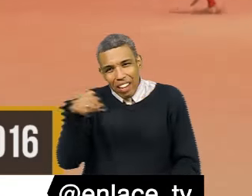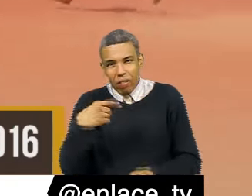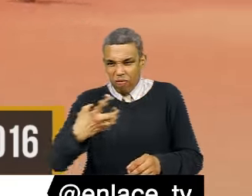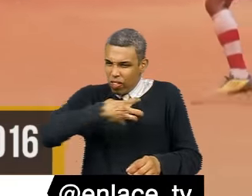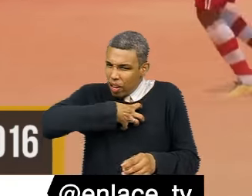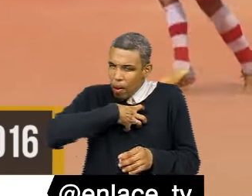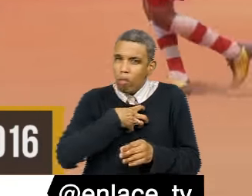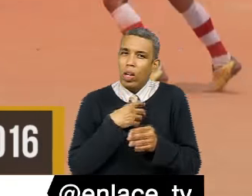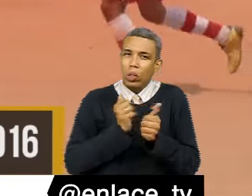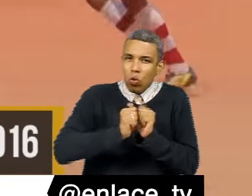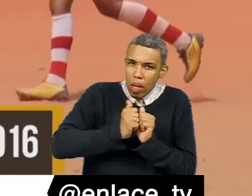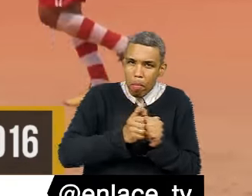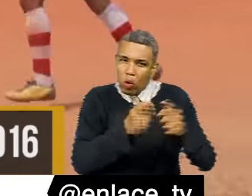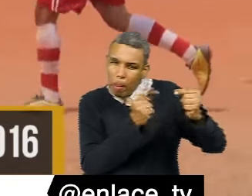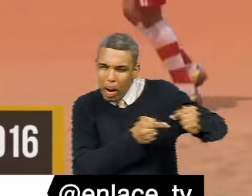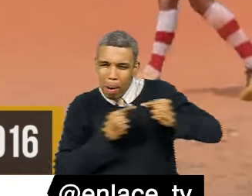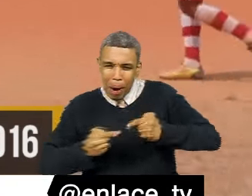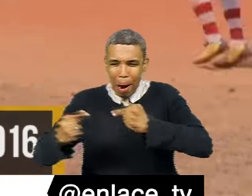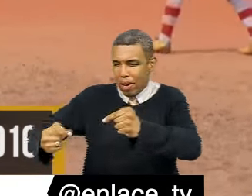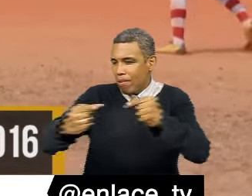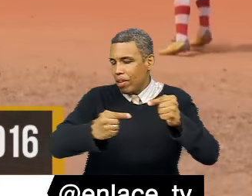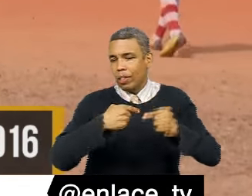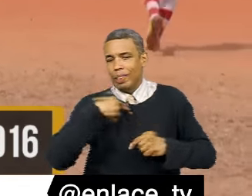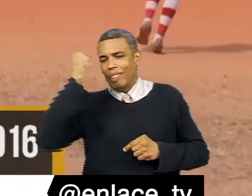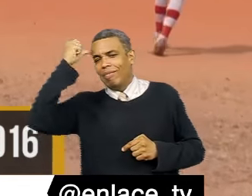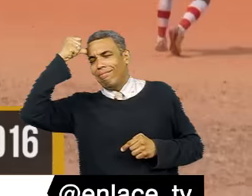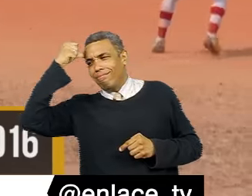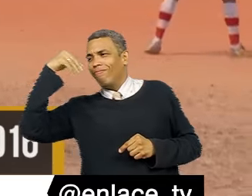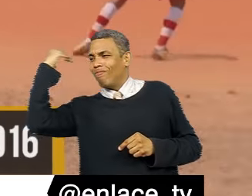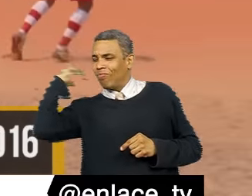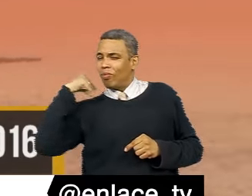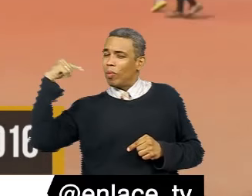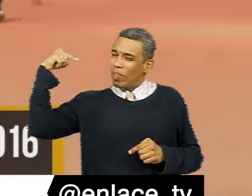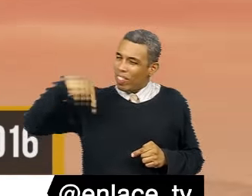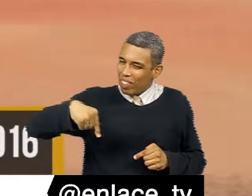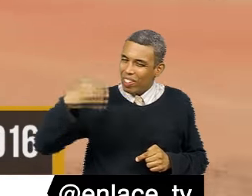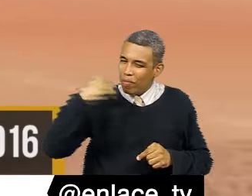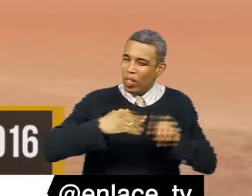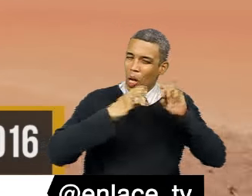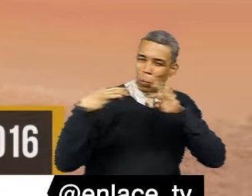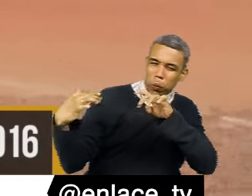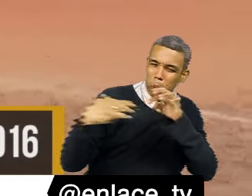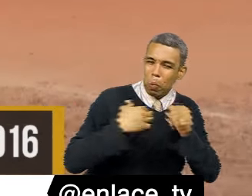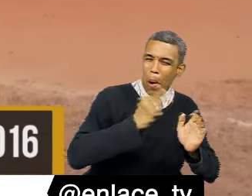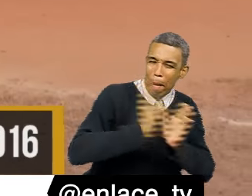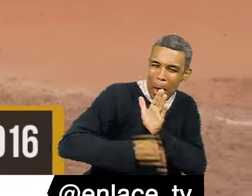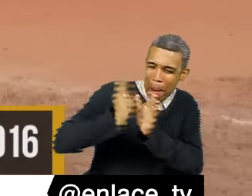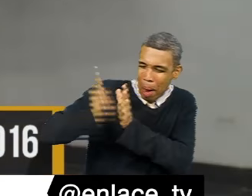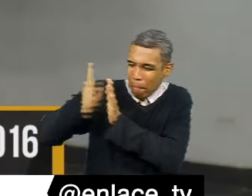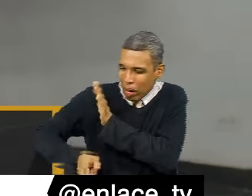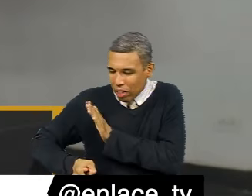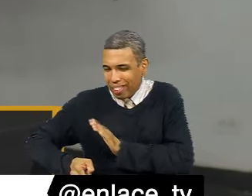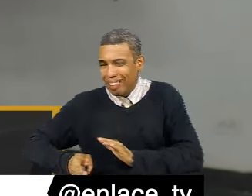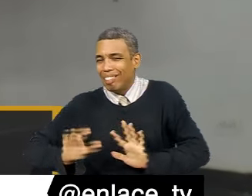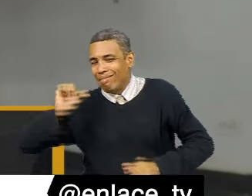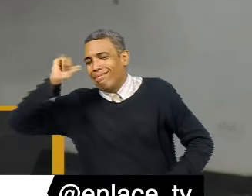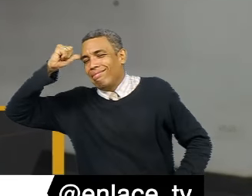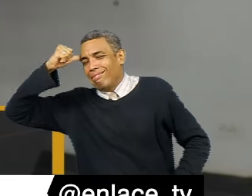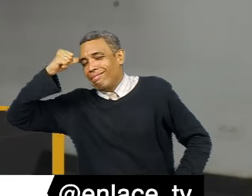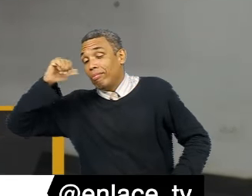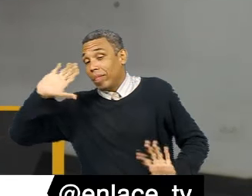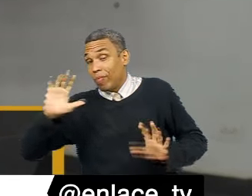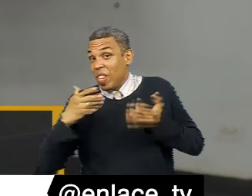familias asentadas en nuestra ciudad y región, siendo la Ciénaga de Lopón la anfitriona de los juegos el más golpeado por este flagelo. Corregimiento El Llanito,